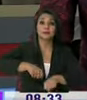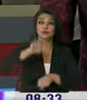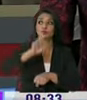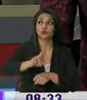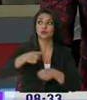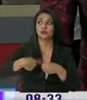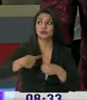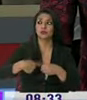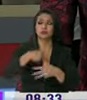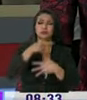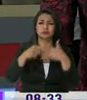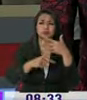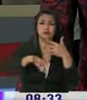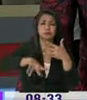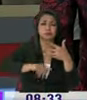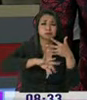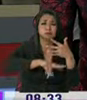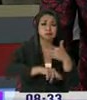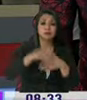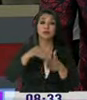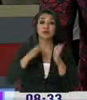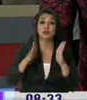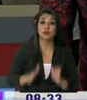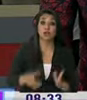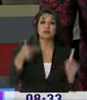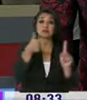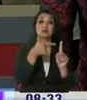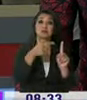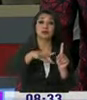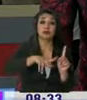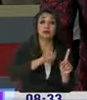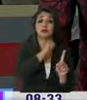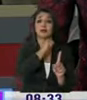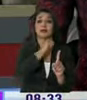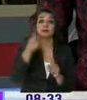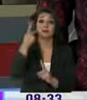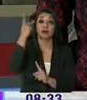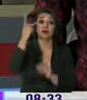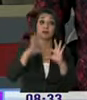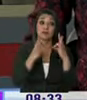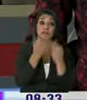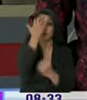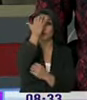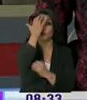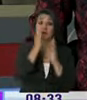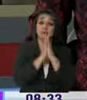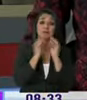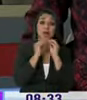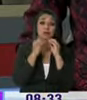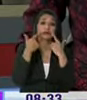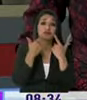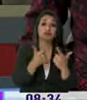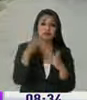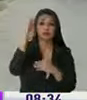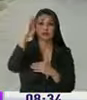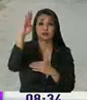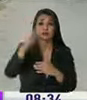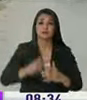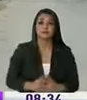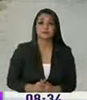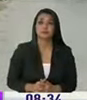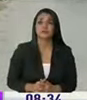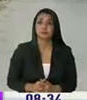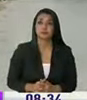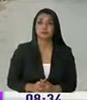constantes asaltos a estudiantes mantienen en zozobra a los padres de familia, quienes solicitan mayores patrullajes. Lo conocen como el portón